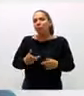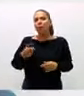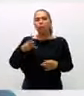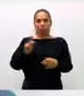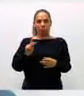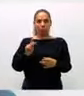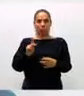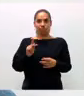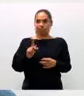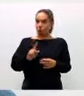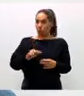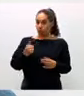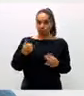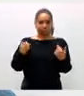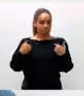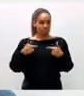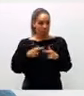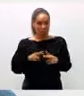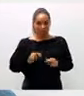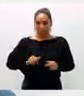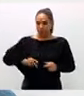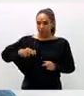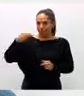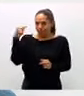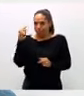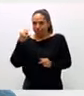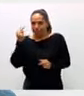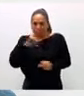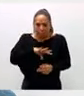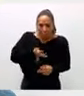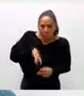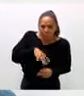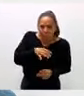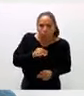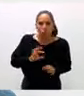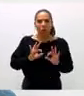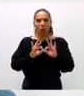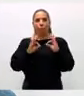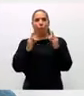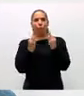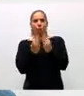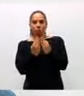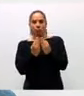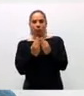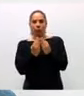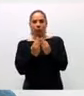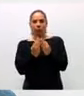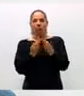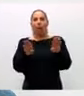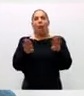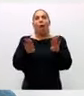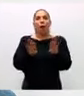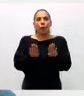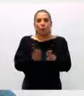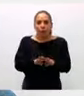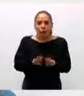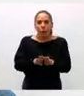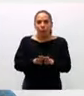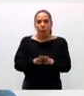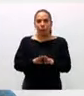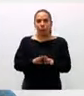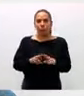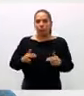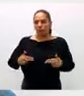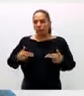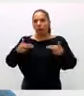la segunda propuesta del otro grupo de docentes de crear un espacio de negociación, bueno, pues es